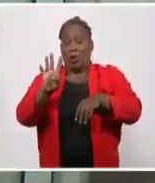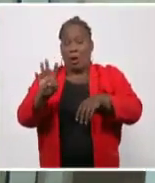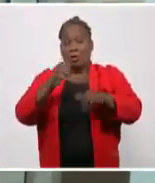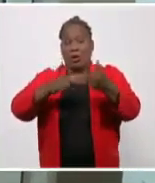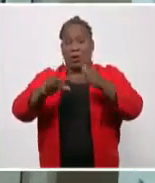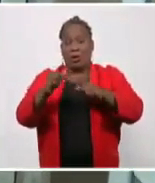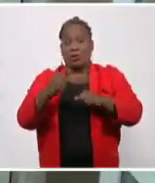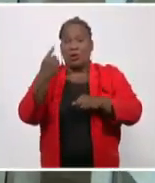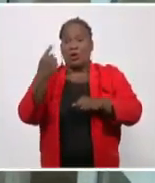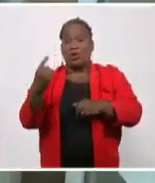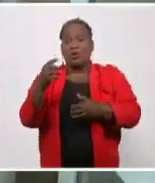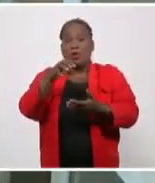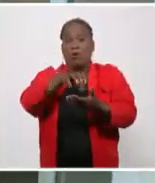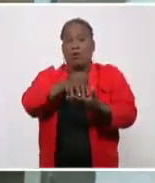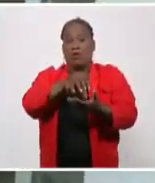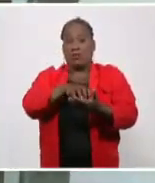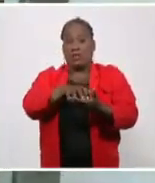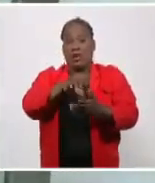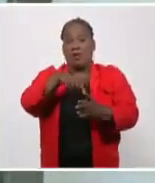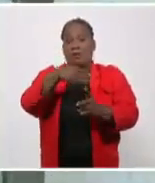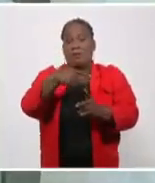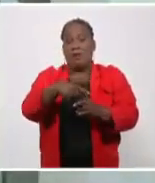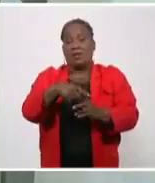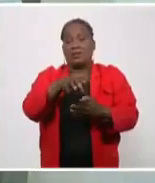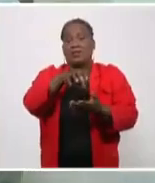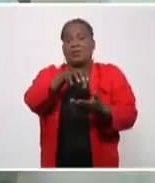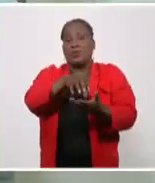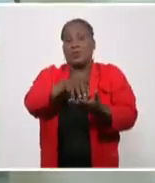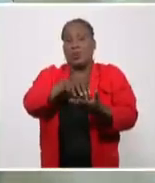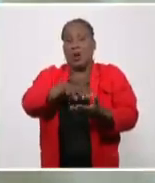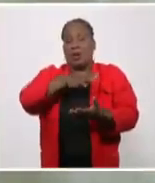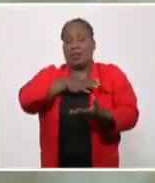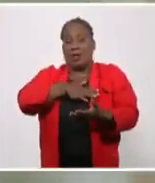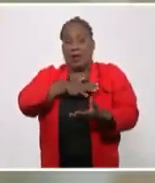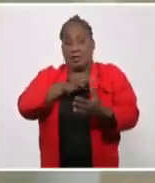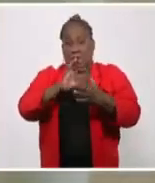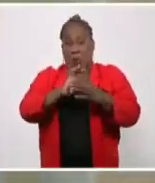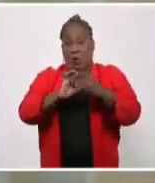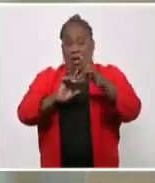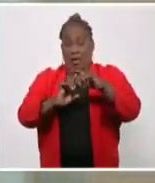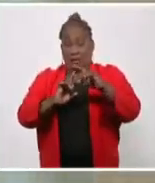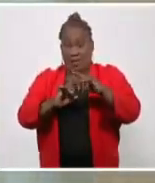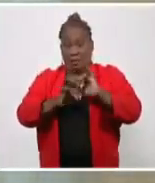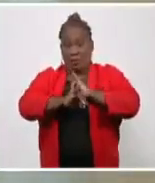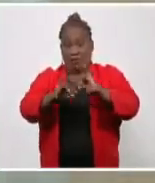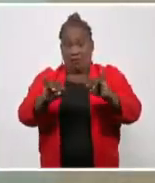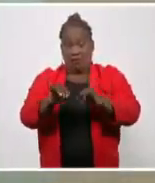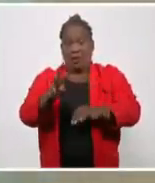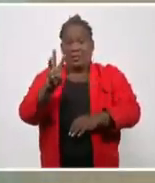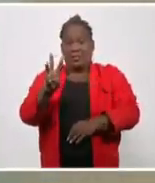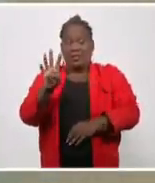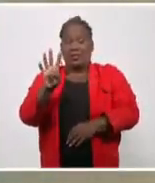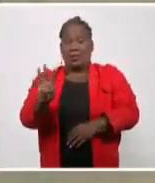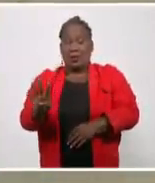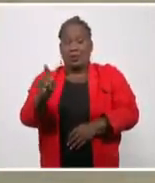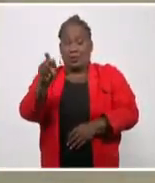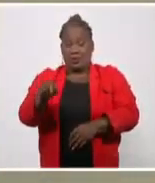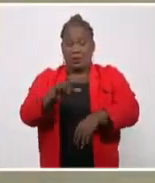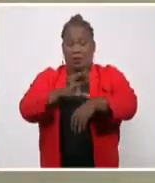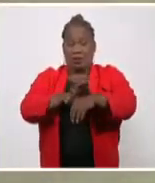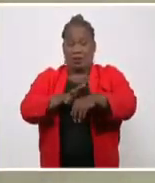un pantry y un lugar de descanso. Guantánamo, provincia que está reportando hoy 34 casos positivos de COVID-19,